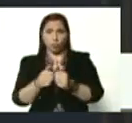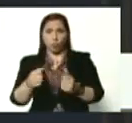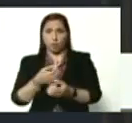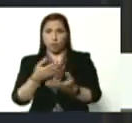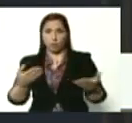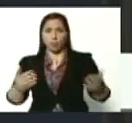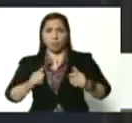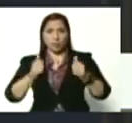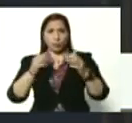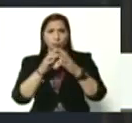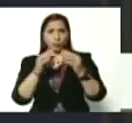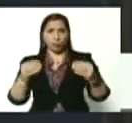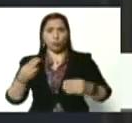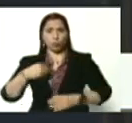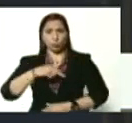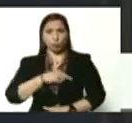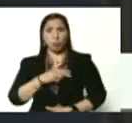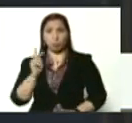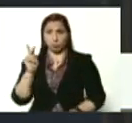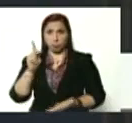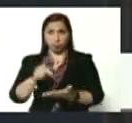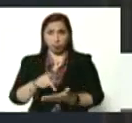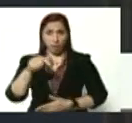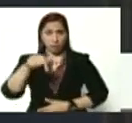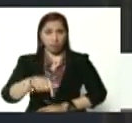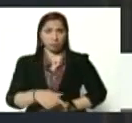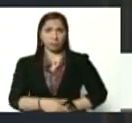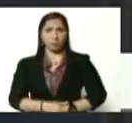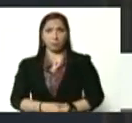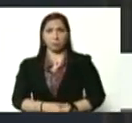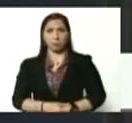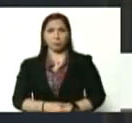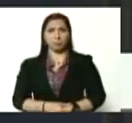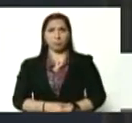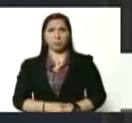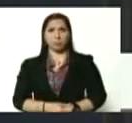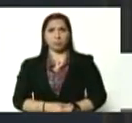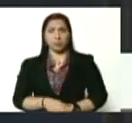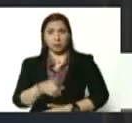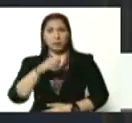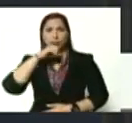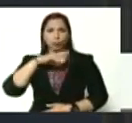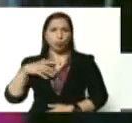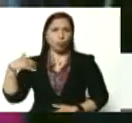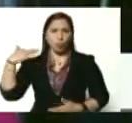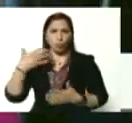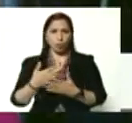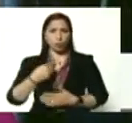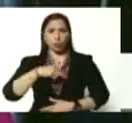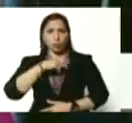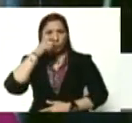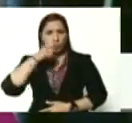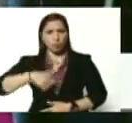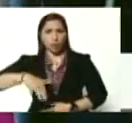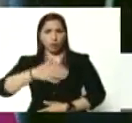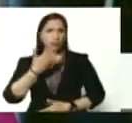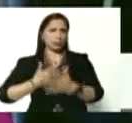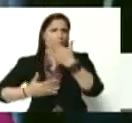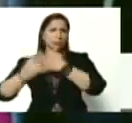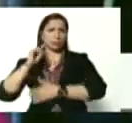todo y de ahí venimos nosotros y ahí venimos nosotros de esa historia de nuestros pueblos originarios